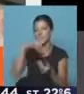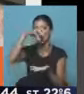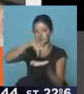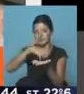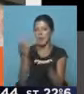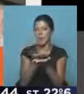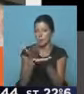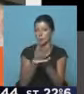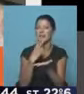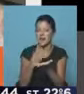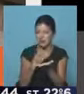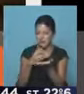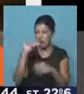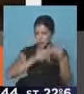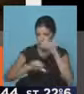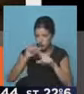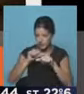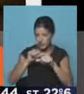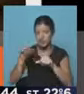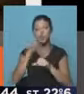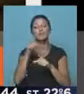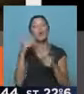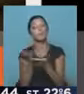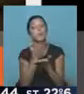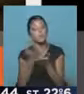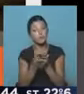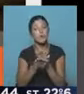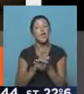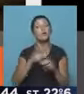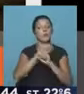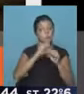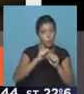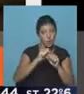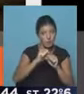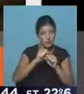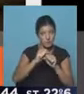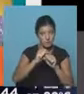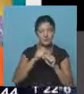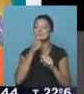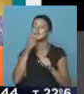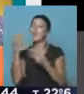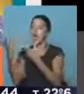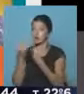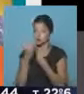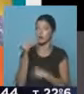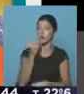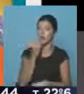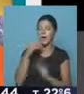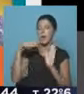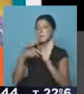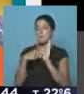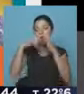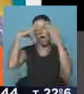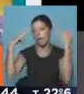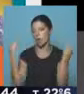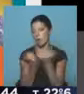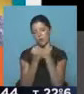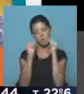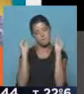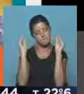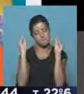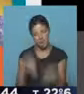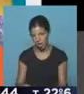más pruebas de bombas o misiles a cambio de ayuda alimentaria. Pero esos acuerdos no prosperaron. Todo